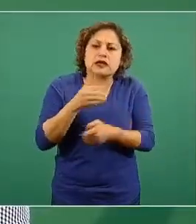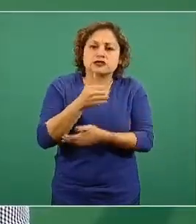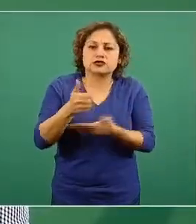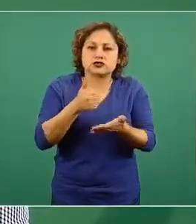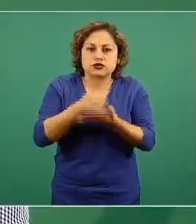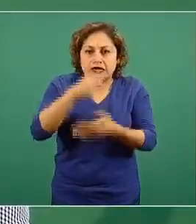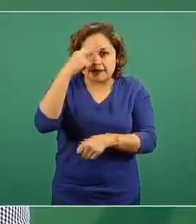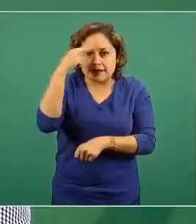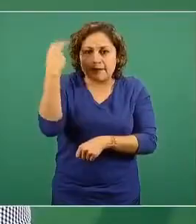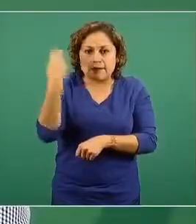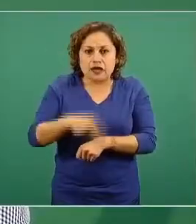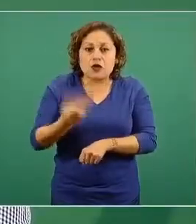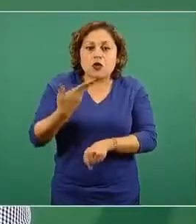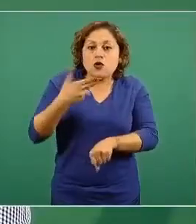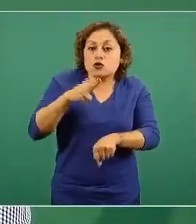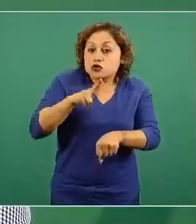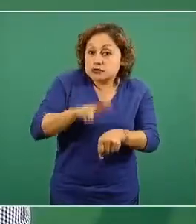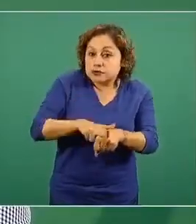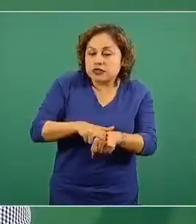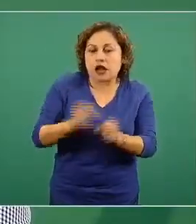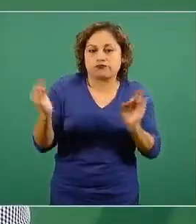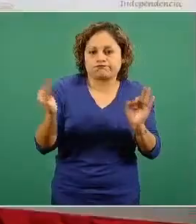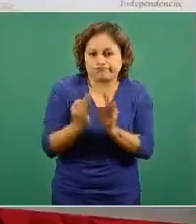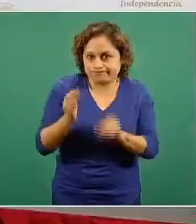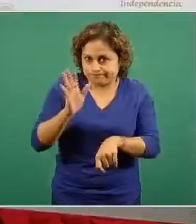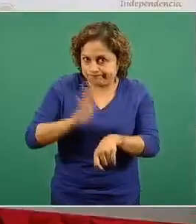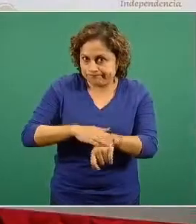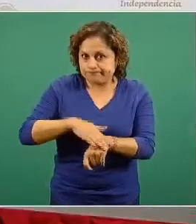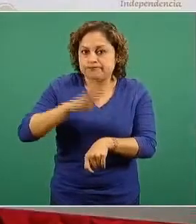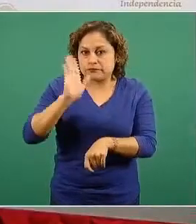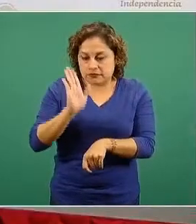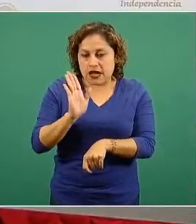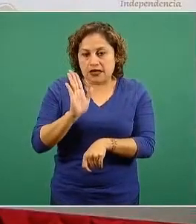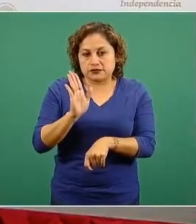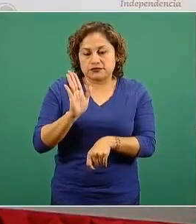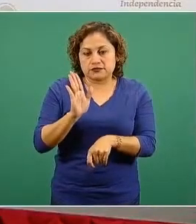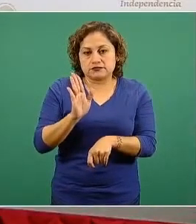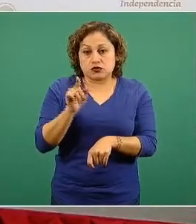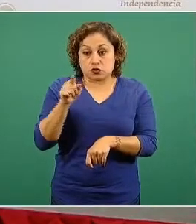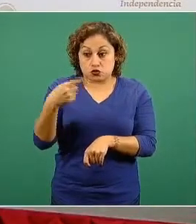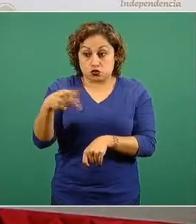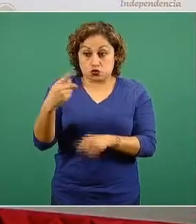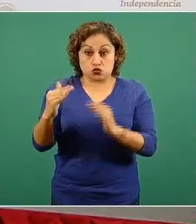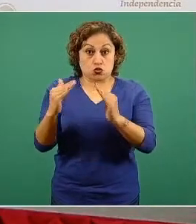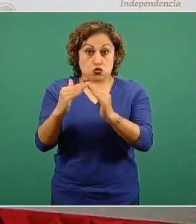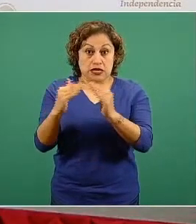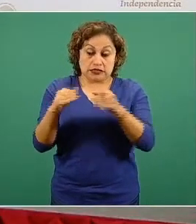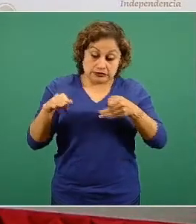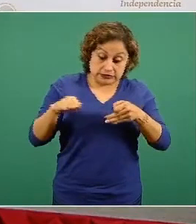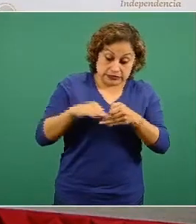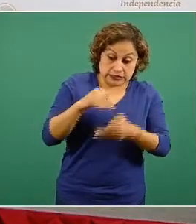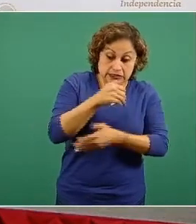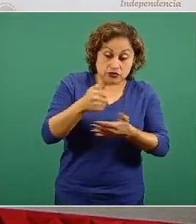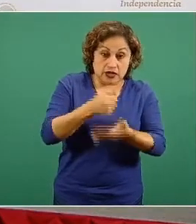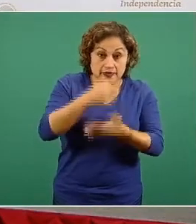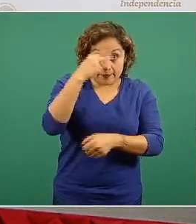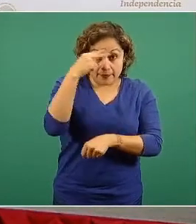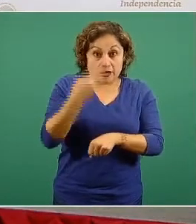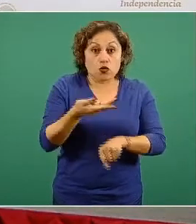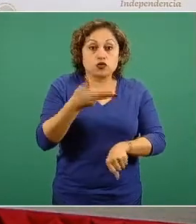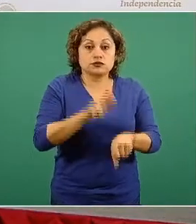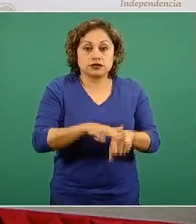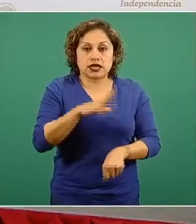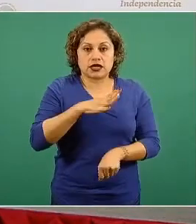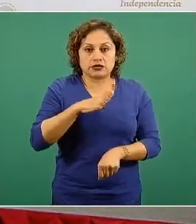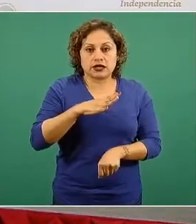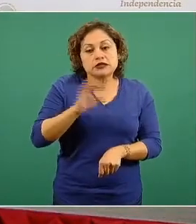hospital o una unidad que está en la Ciudad de México, que está mucho más cercana donde ellos viven por la colindancia, que un hospital